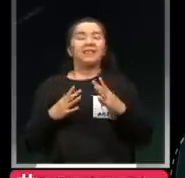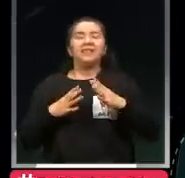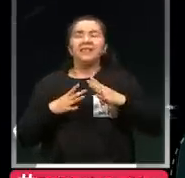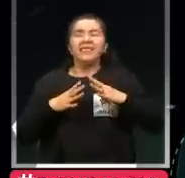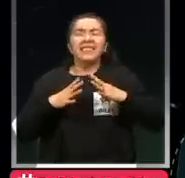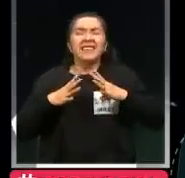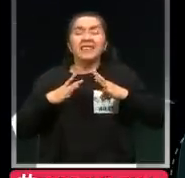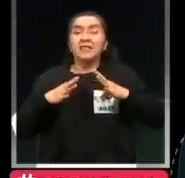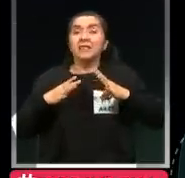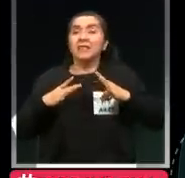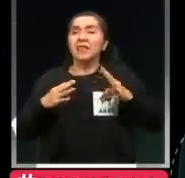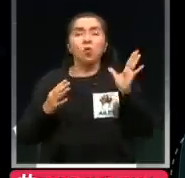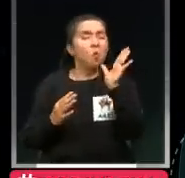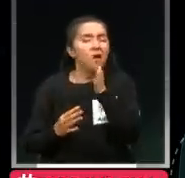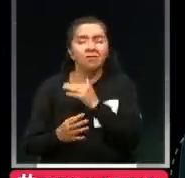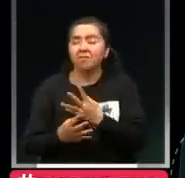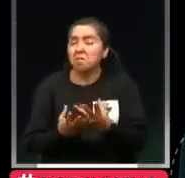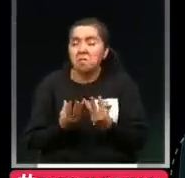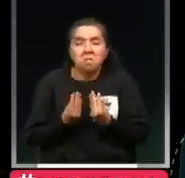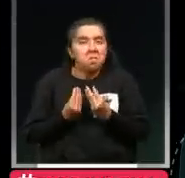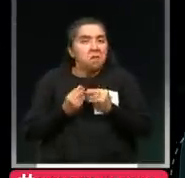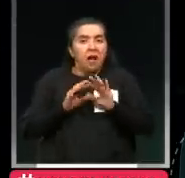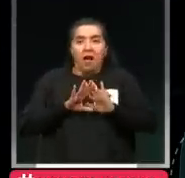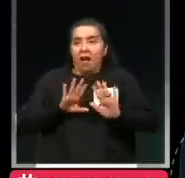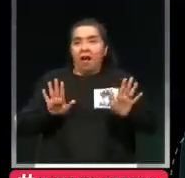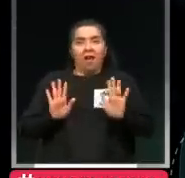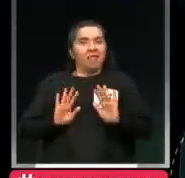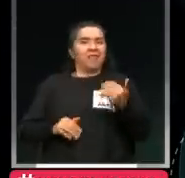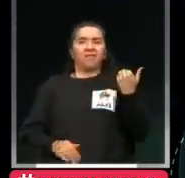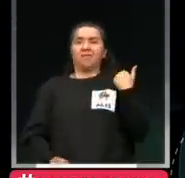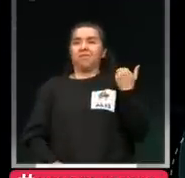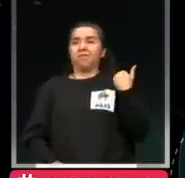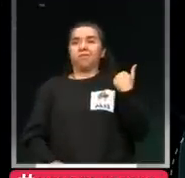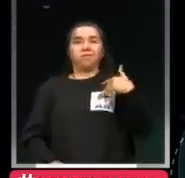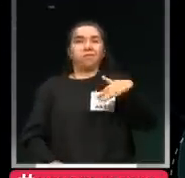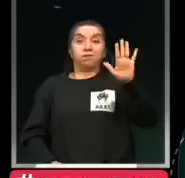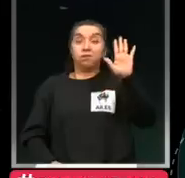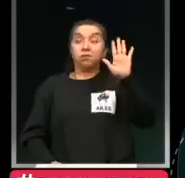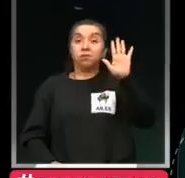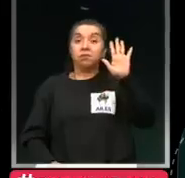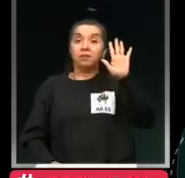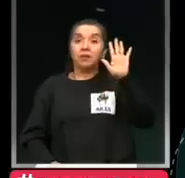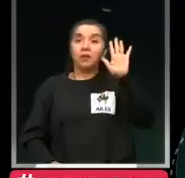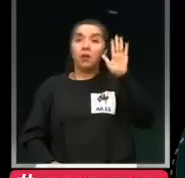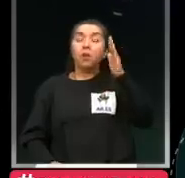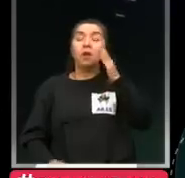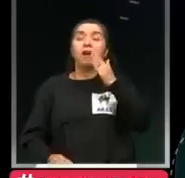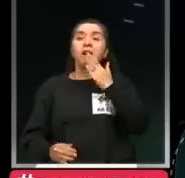Soy tan feliz que nada temo, nada importa.